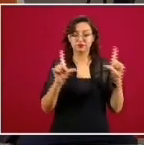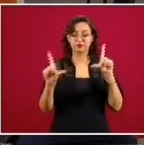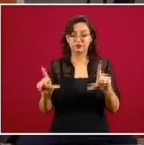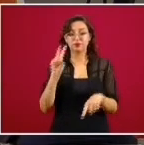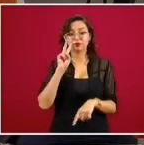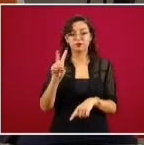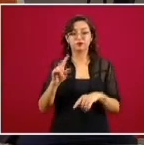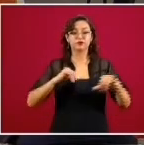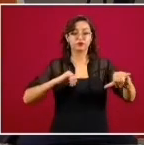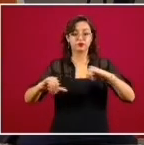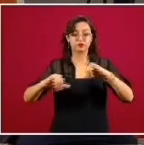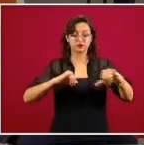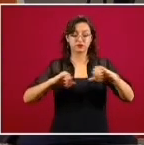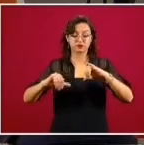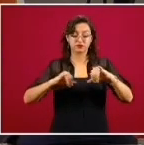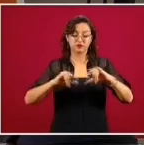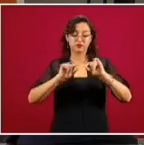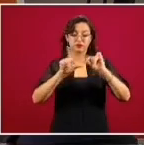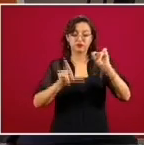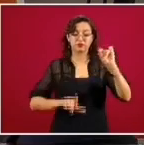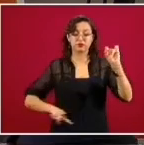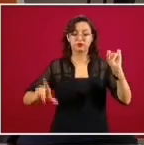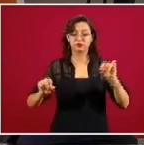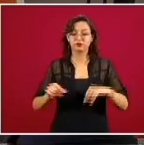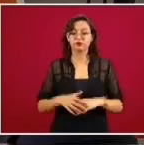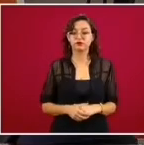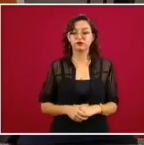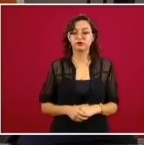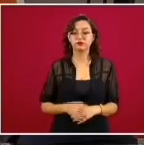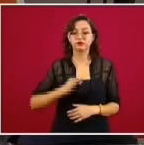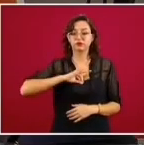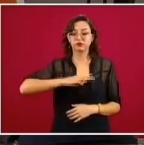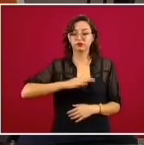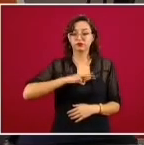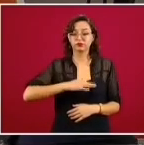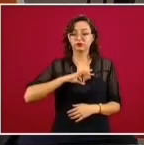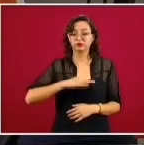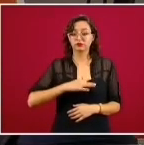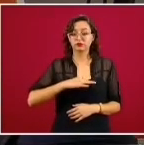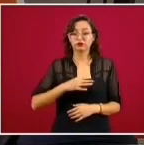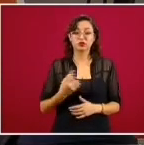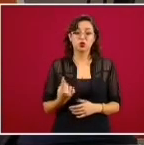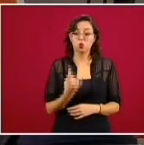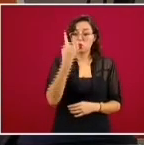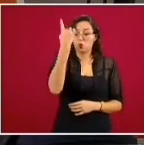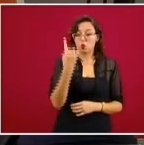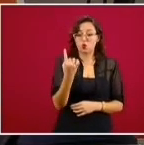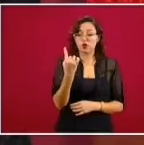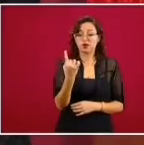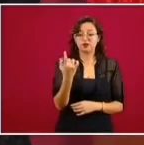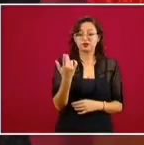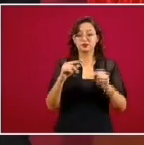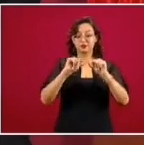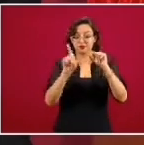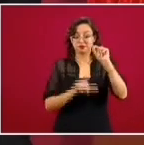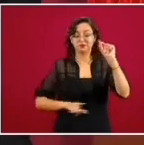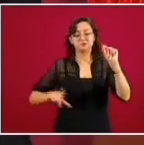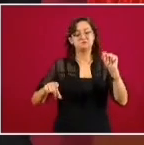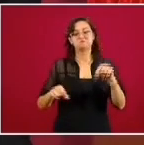un mapa de la República Mexicana. La epidemia no es una sola, aunque decimos la epidemia de COVID en México, en